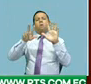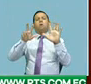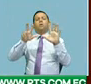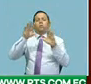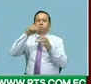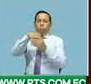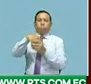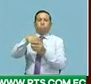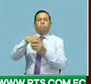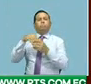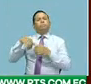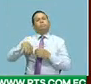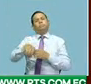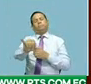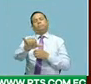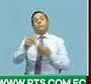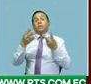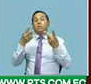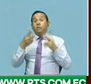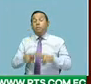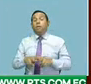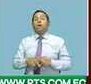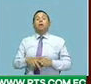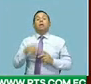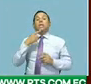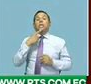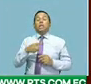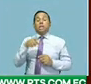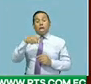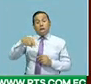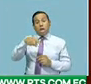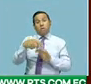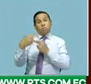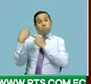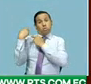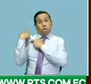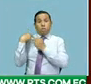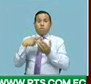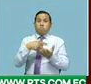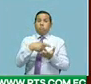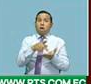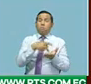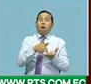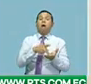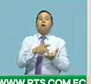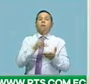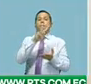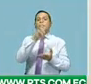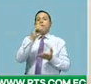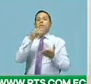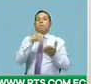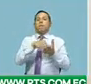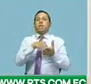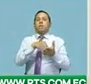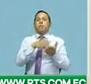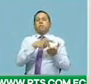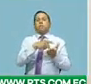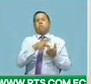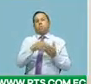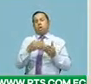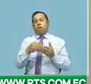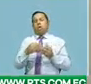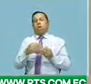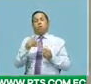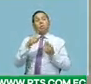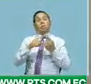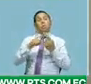y como también se ha logrado se ha conseguido la reparación integral de 20 mil dólares se trata de jonathan alexis n